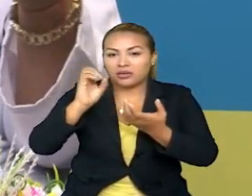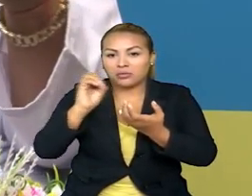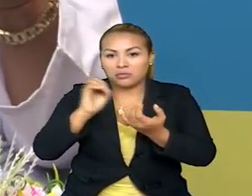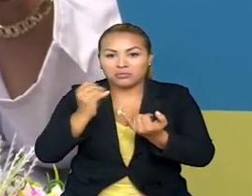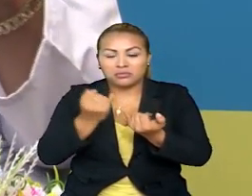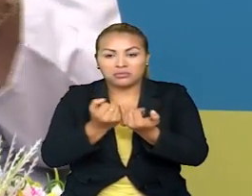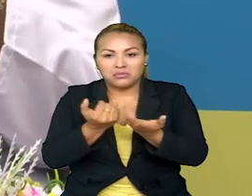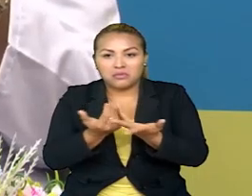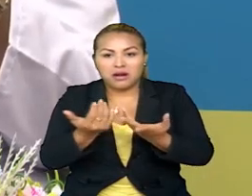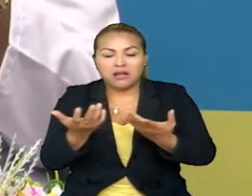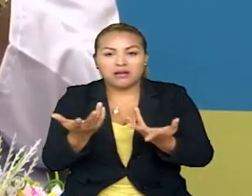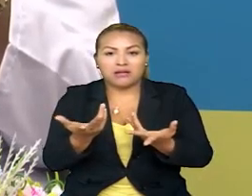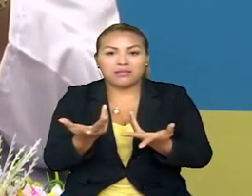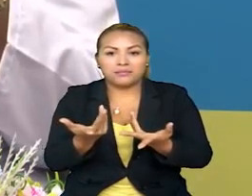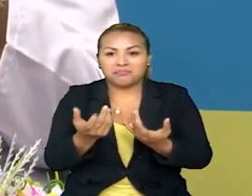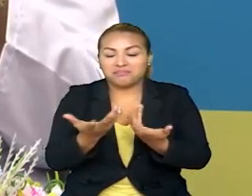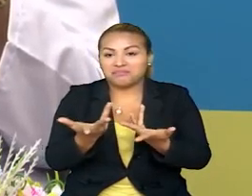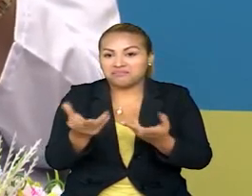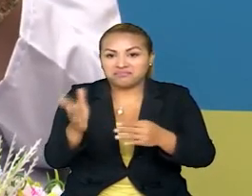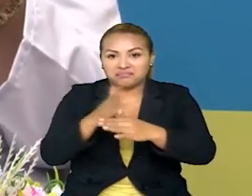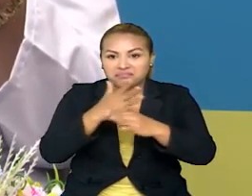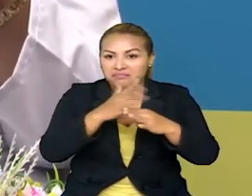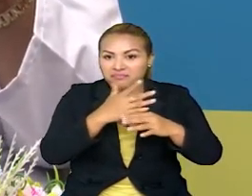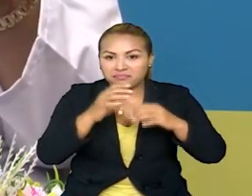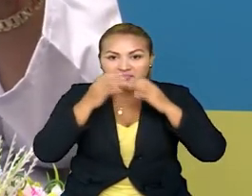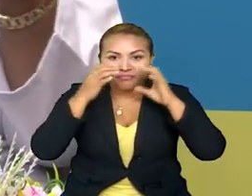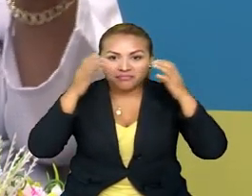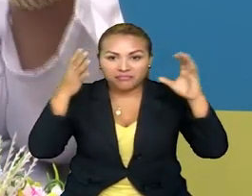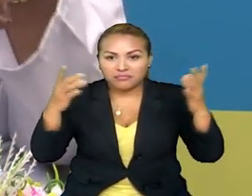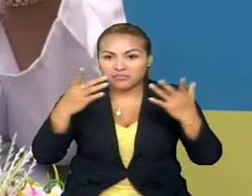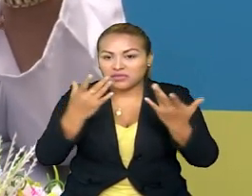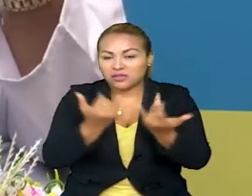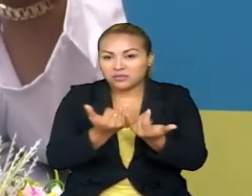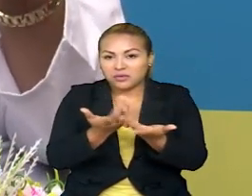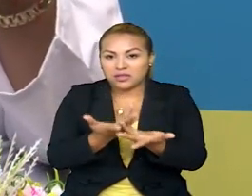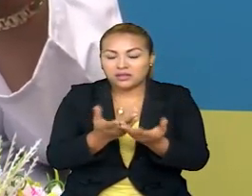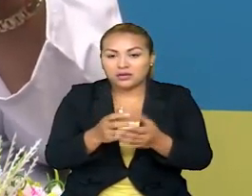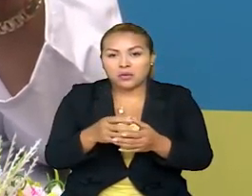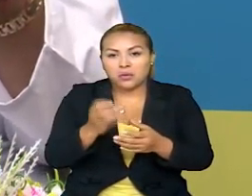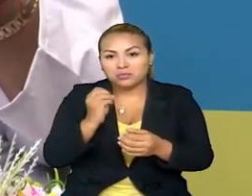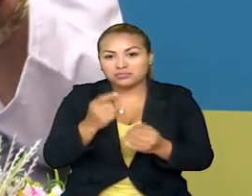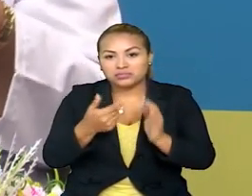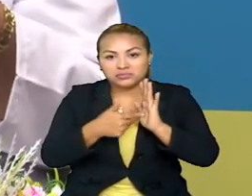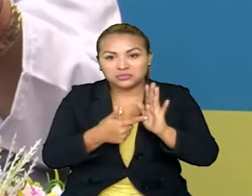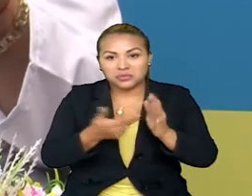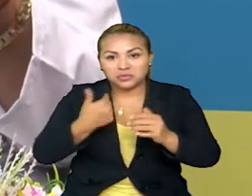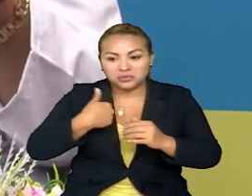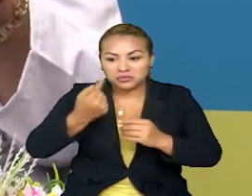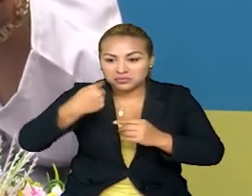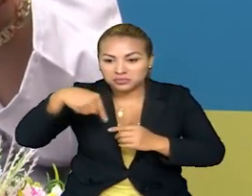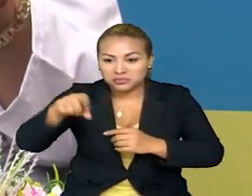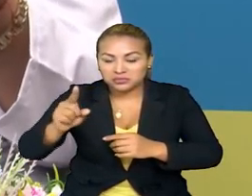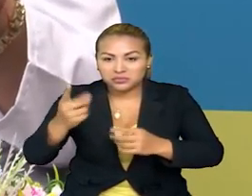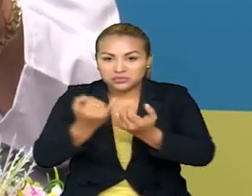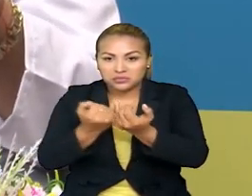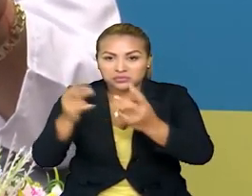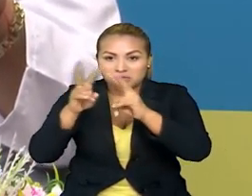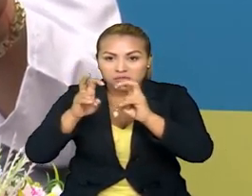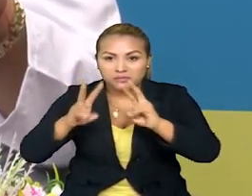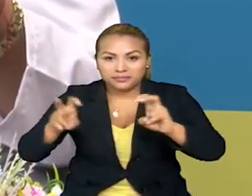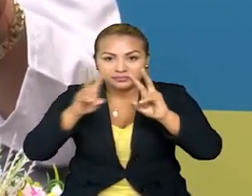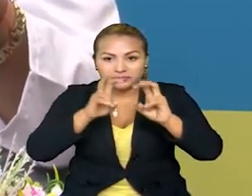desde un buen sistema de salud como tal desde que yo vaya a un centro de salud que yo sea chequeado consecutivamente que